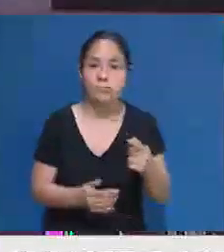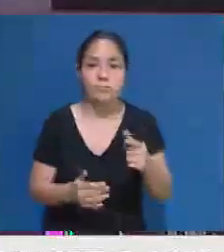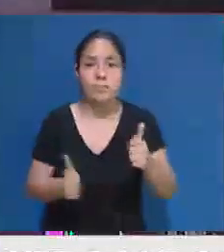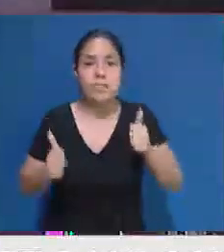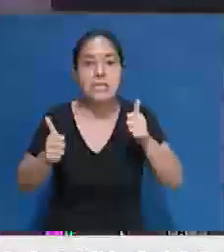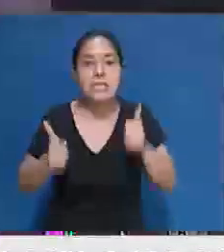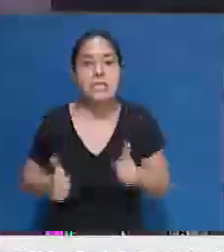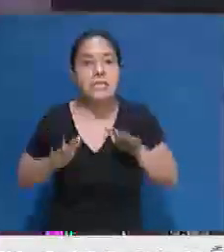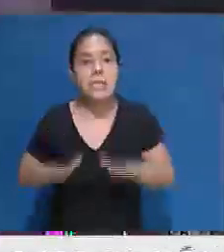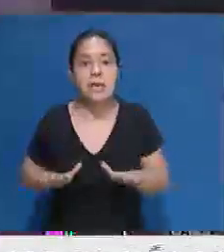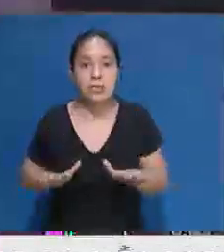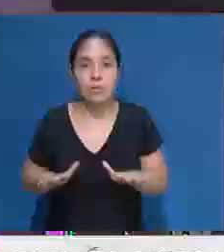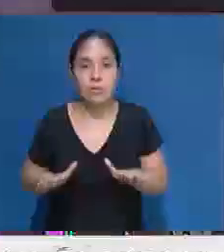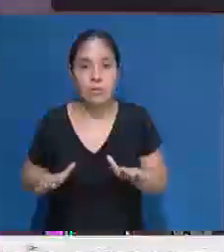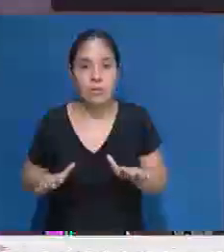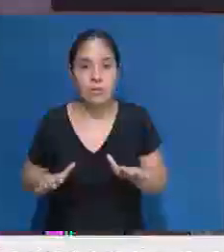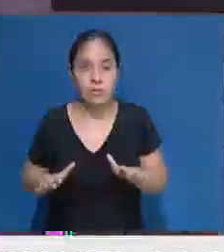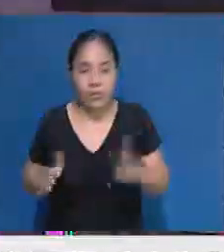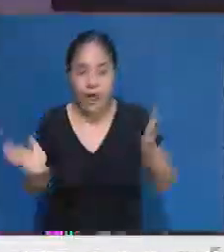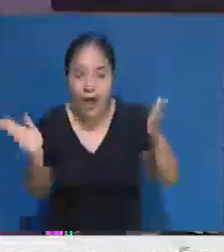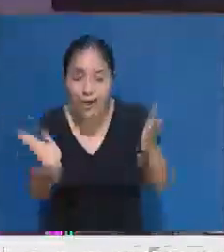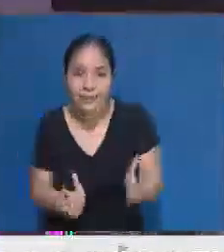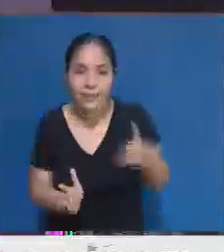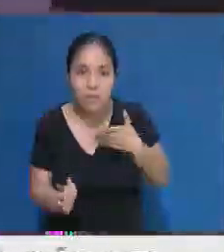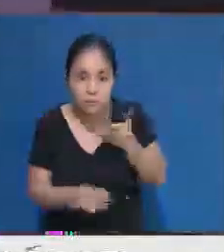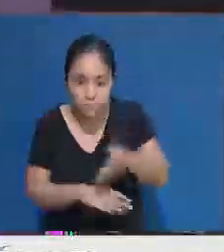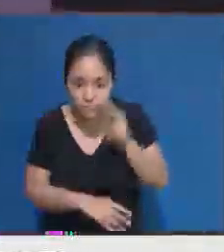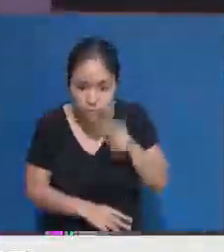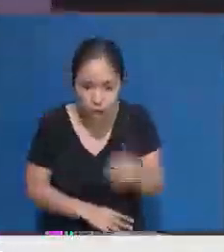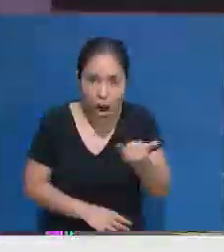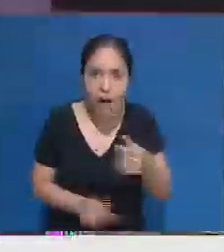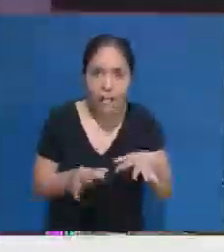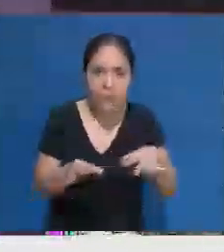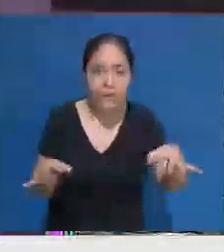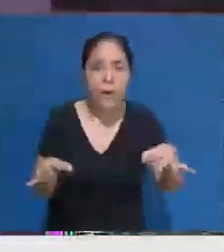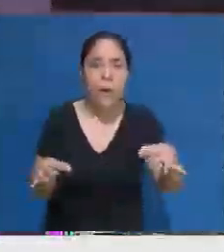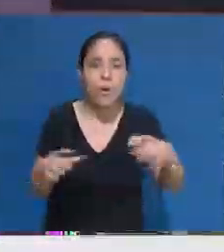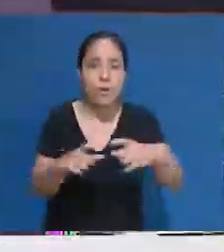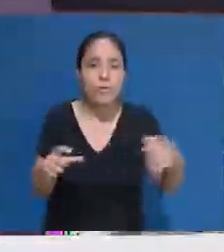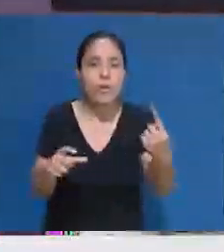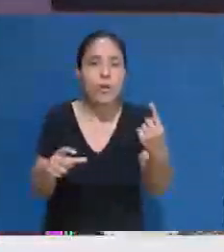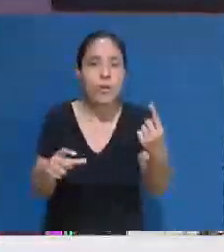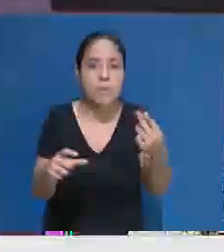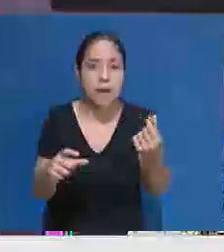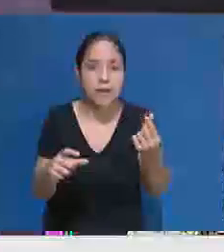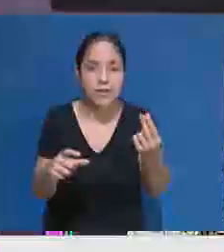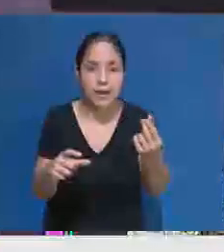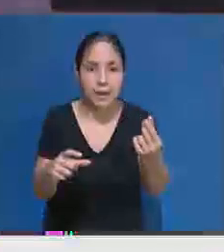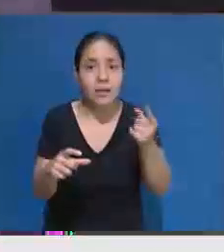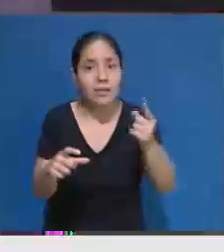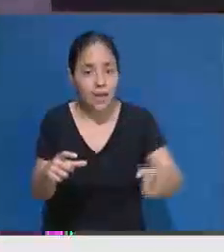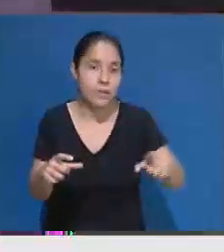una de las acequias del lugar, encontraron un billete y además una serie de elementos, dos